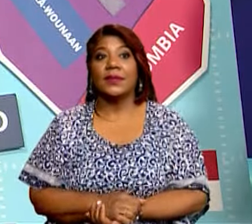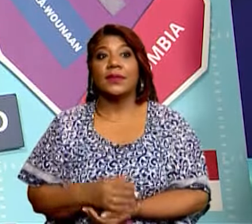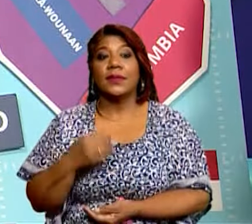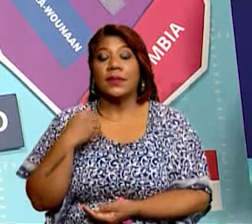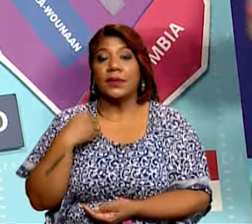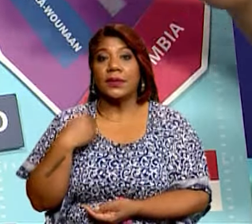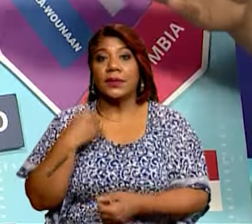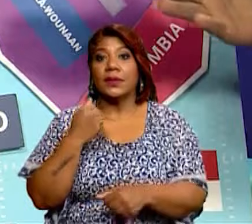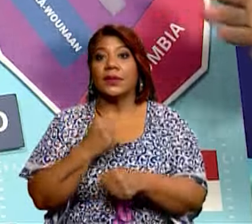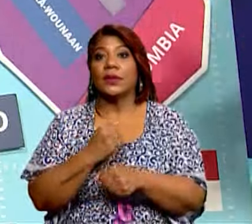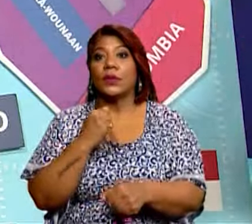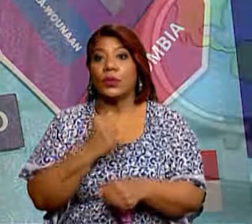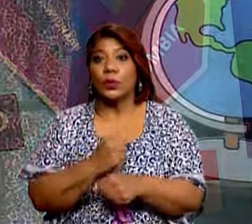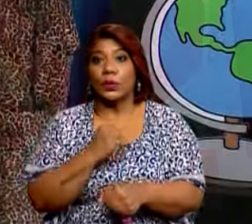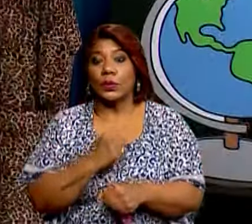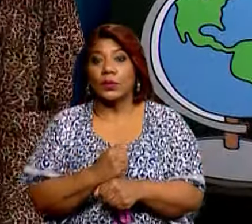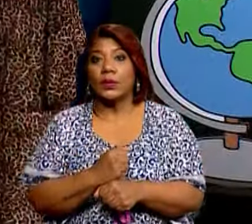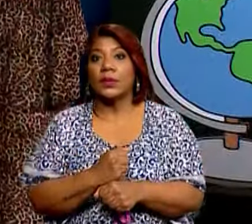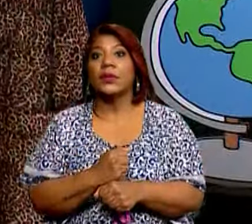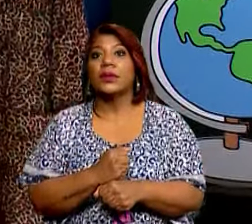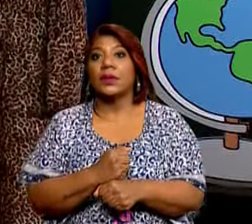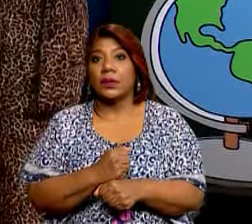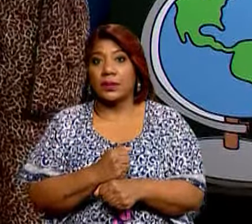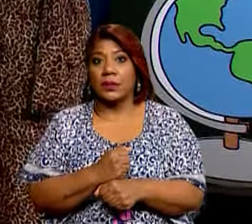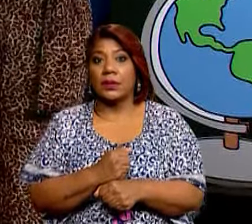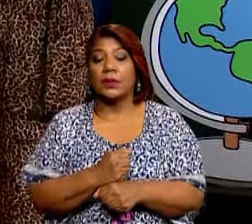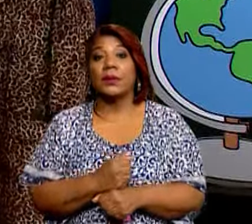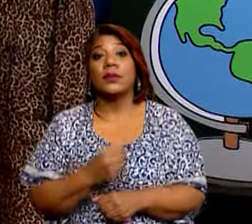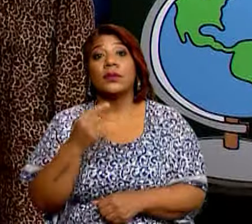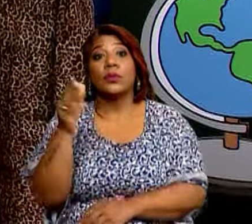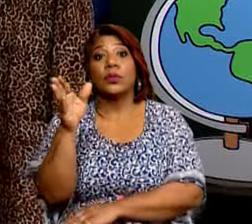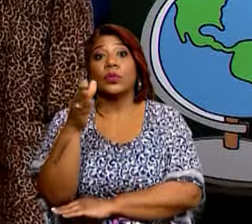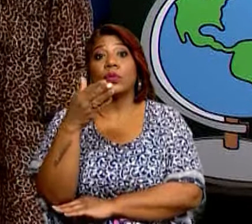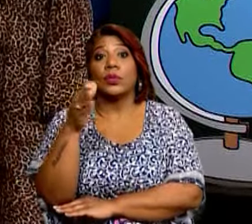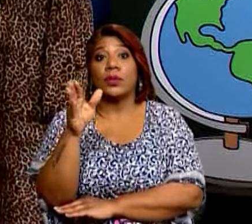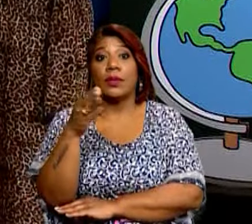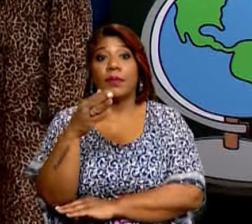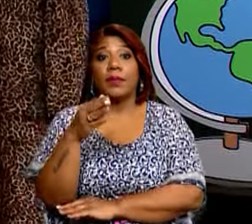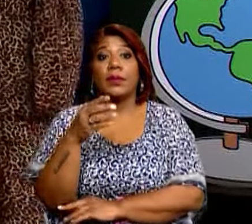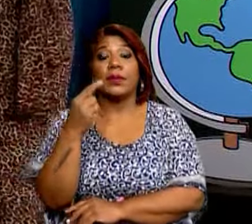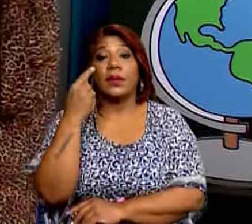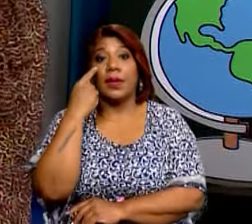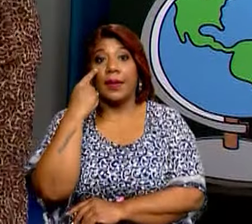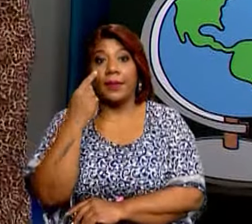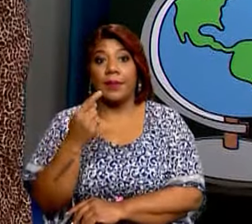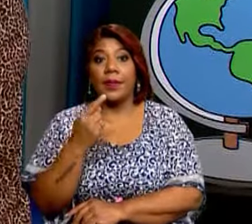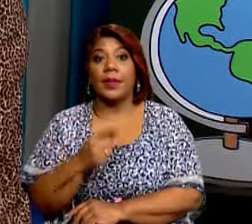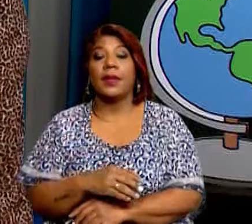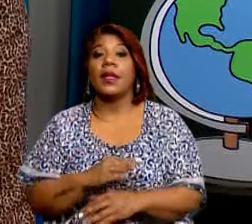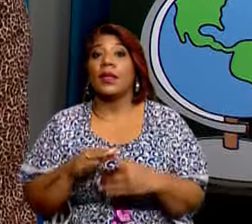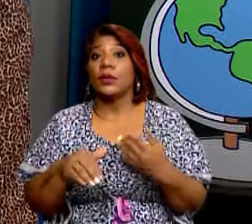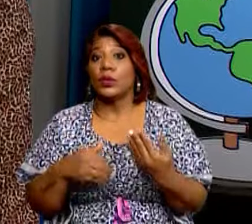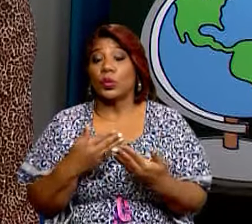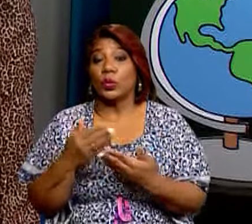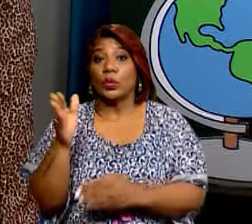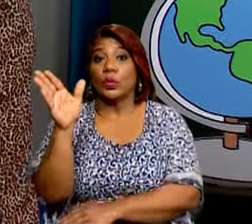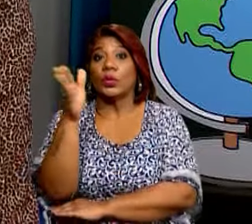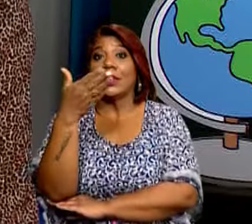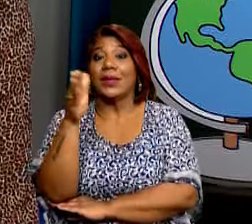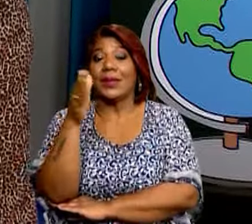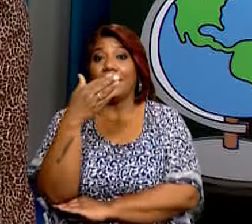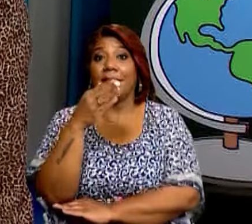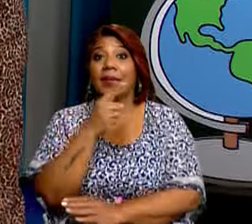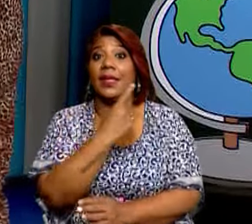de identificarse una de otra a través de las banderas. Y entonces aquí tenemos todas las banderas de